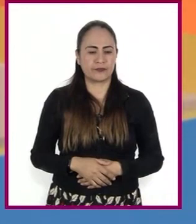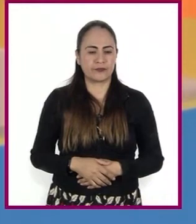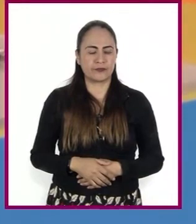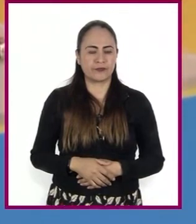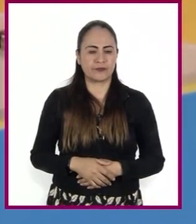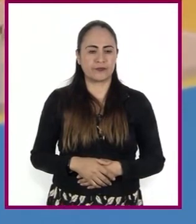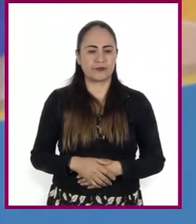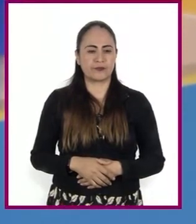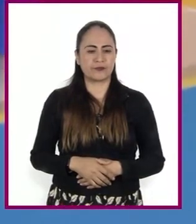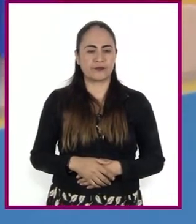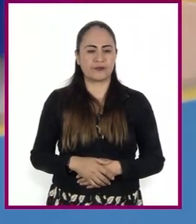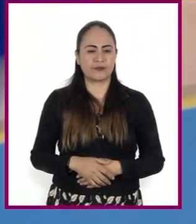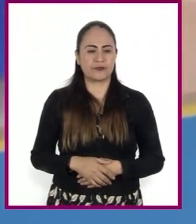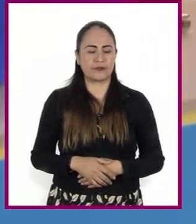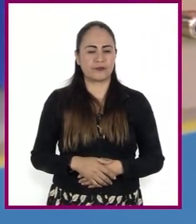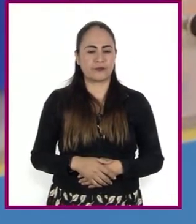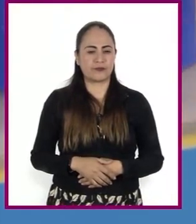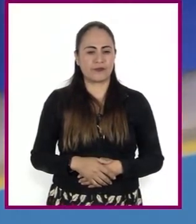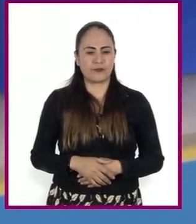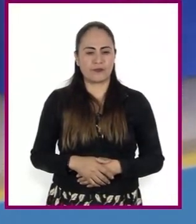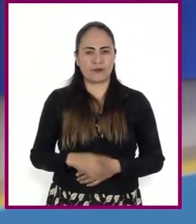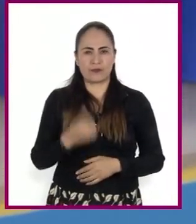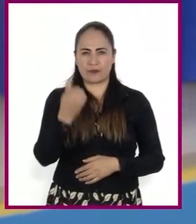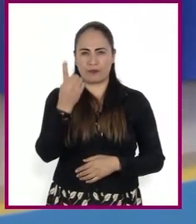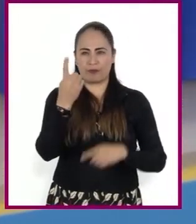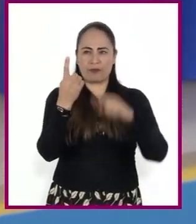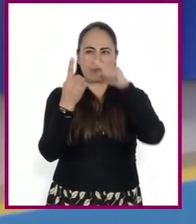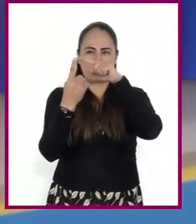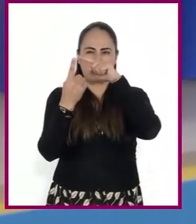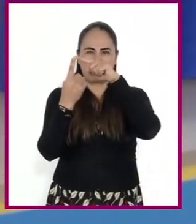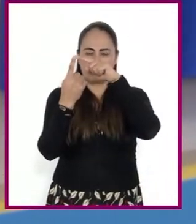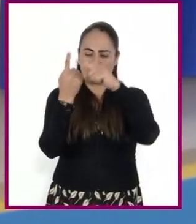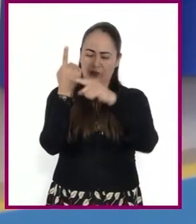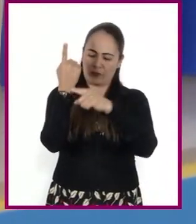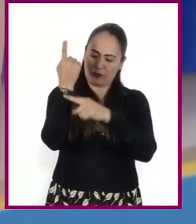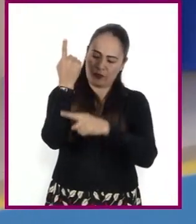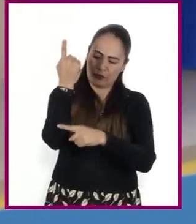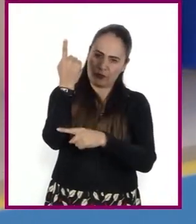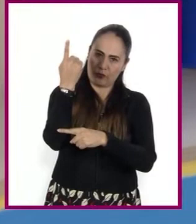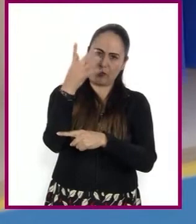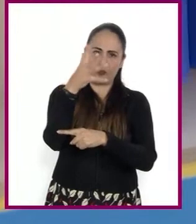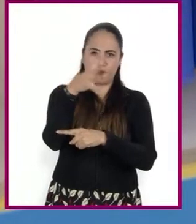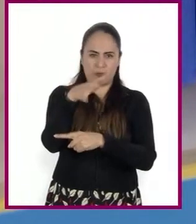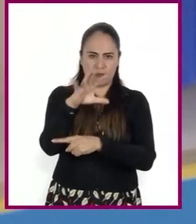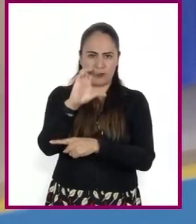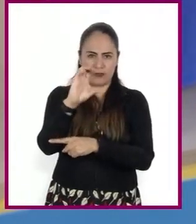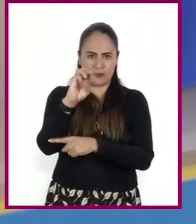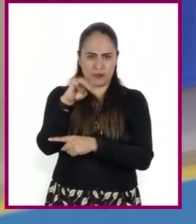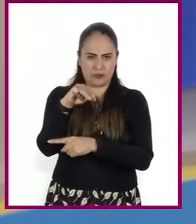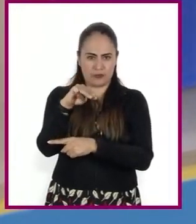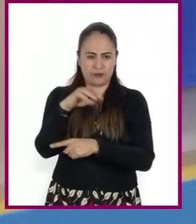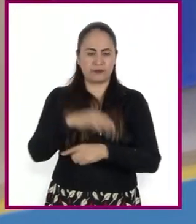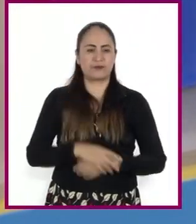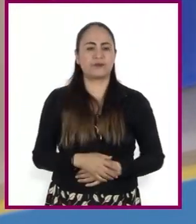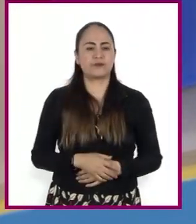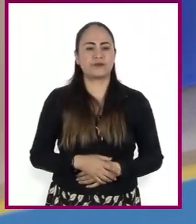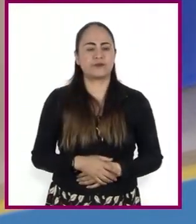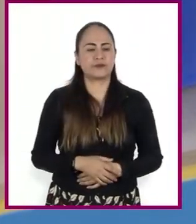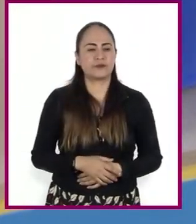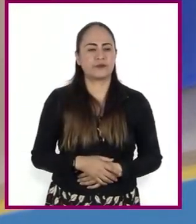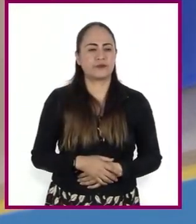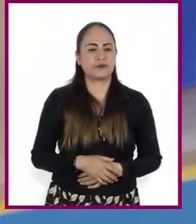ver, iniciando desde la mecha, Sí. son 10